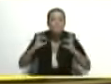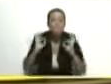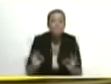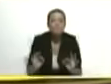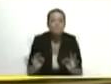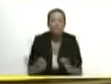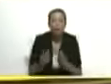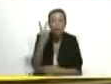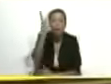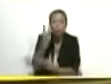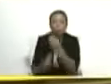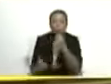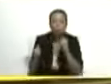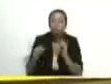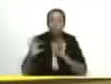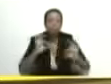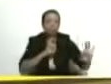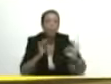Arquitectos.